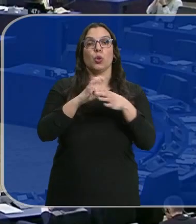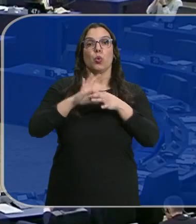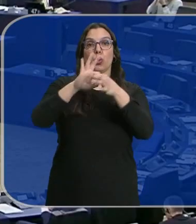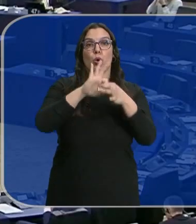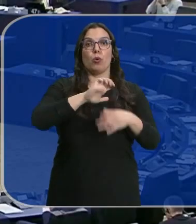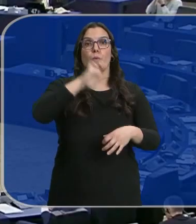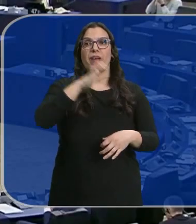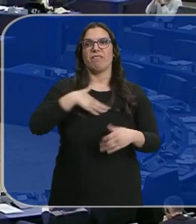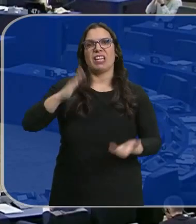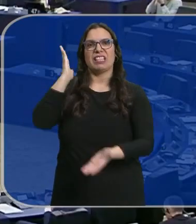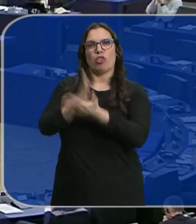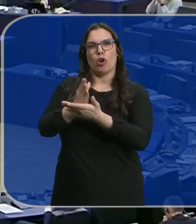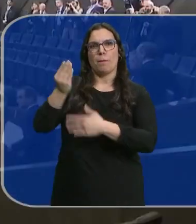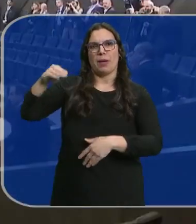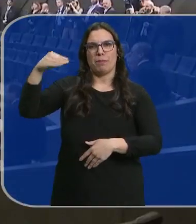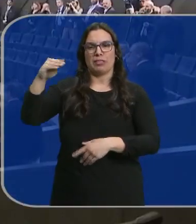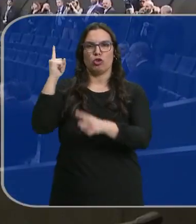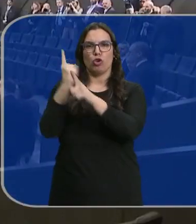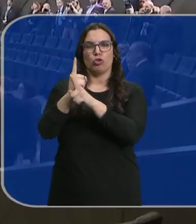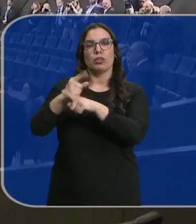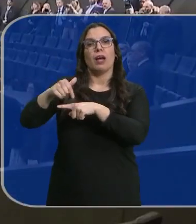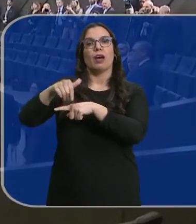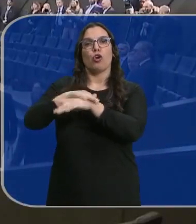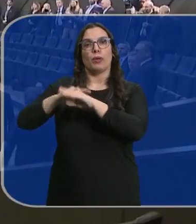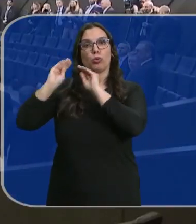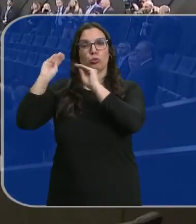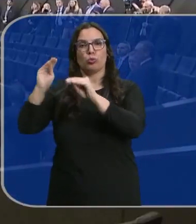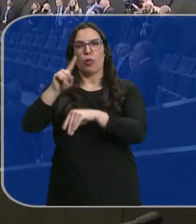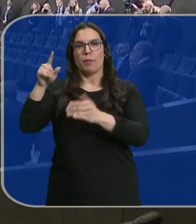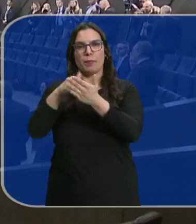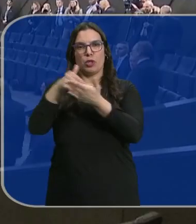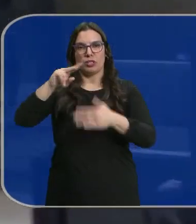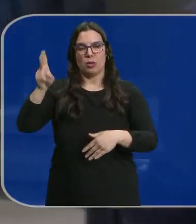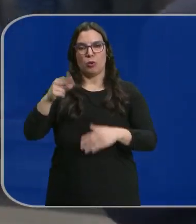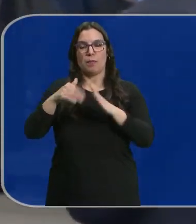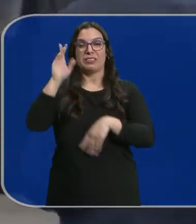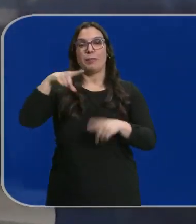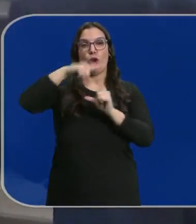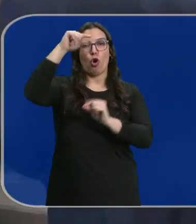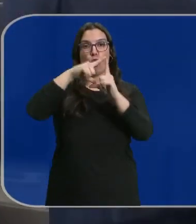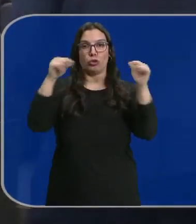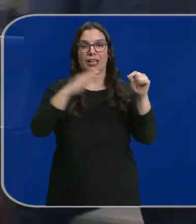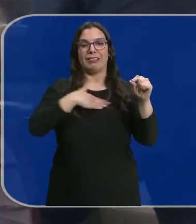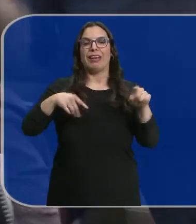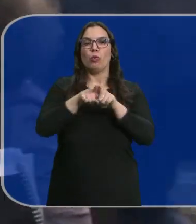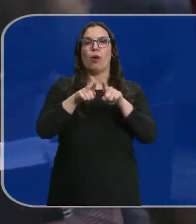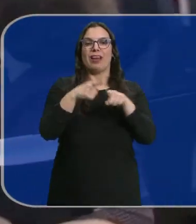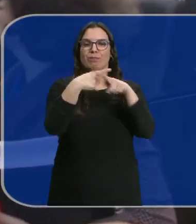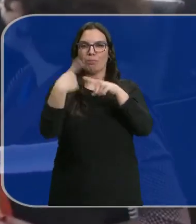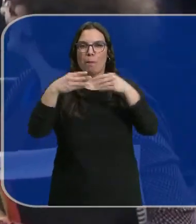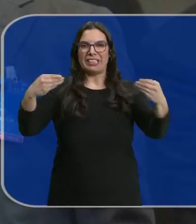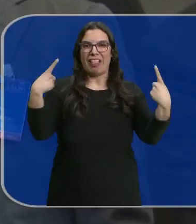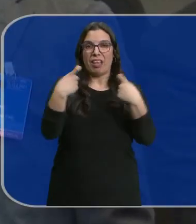a Moscú por más de 11.000 millones de euros, mientras la OTAN anuncia un aumento de la producción de munición para surtir al ejército de Ucrania.